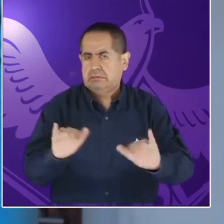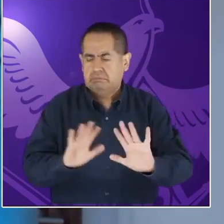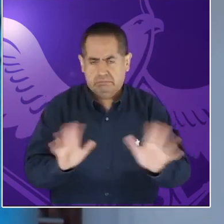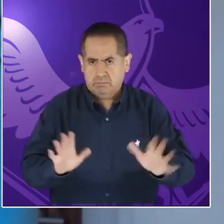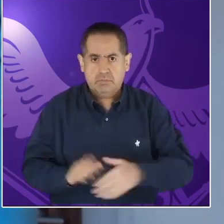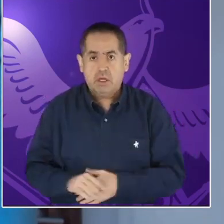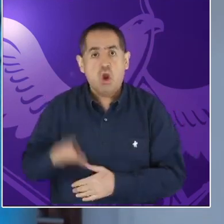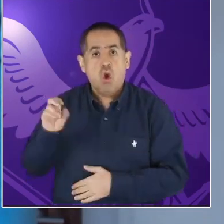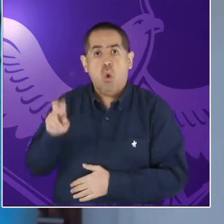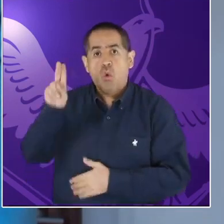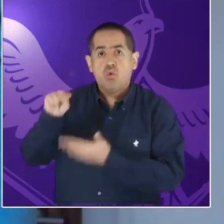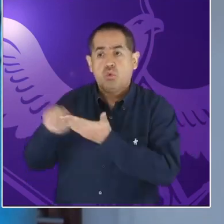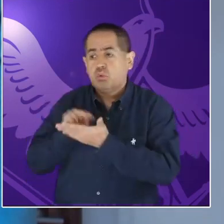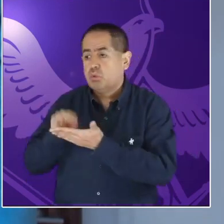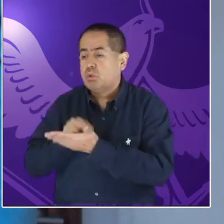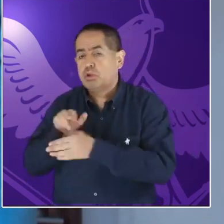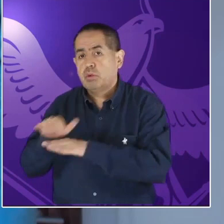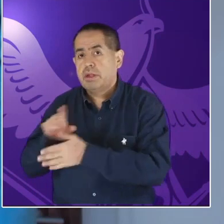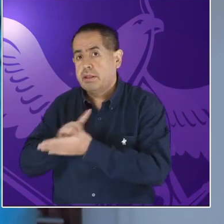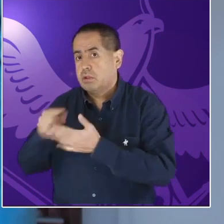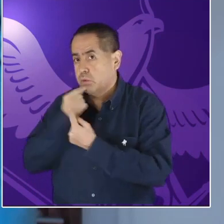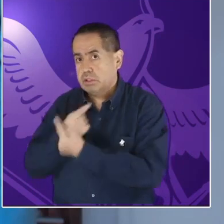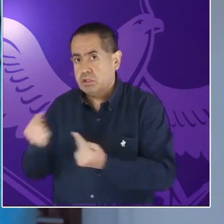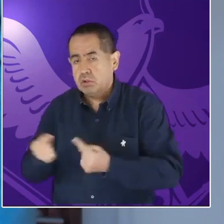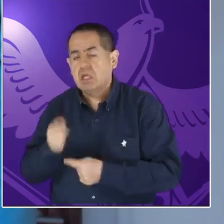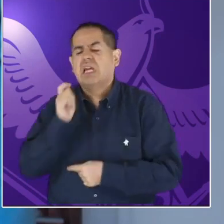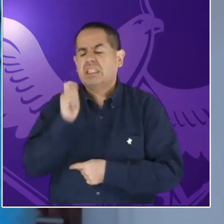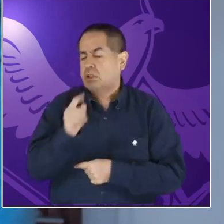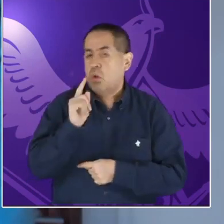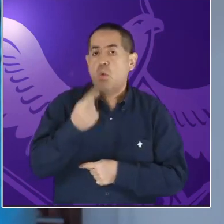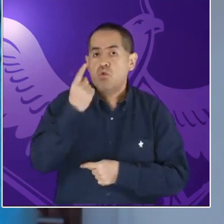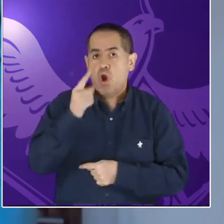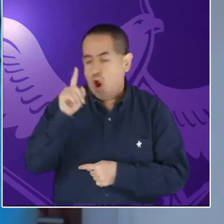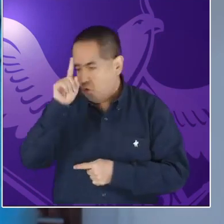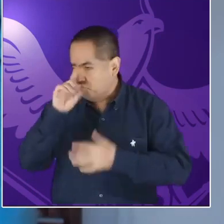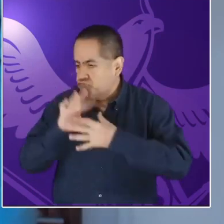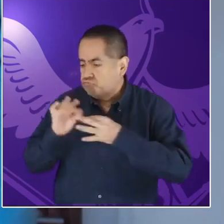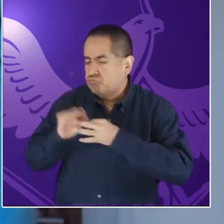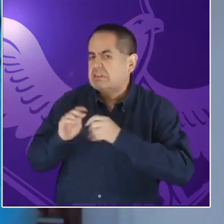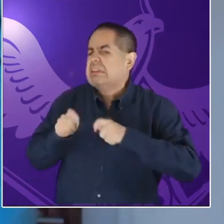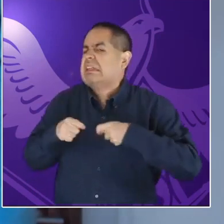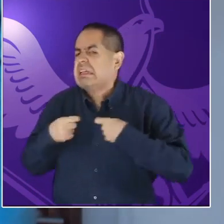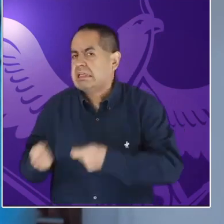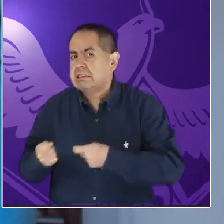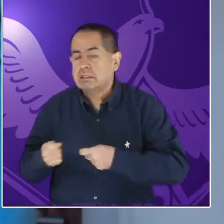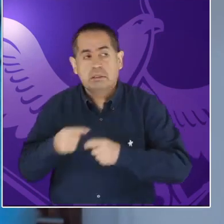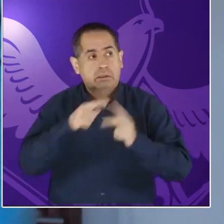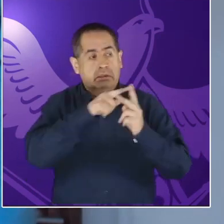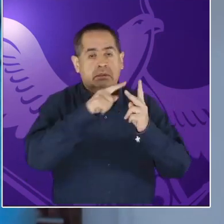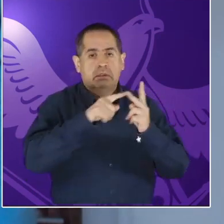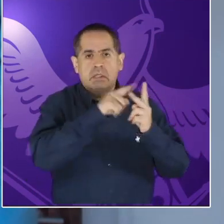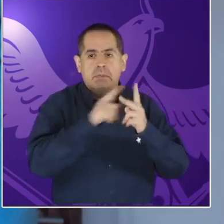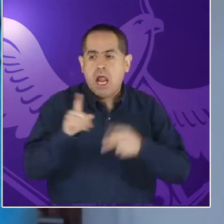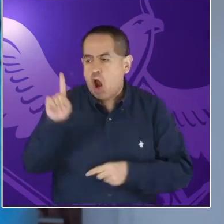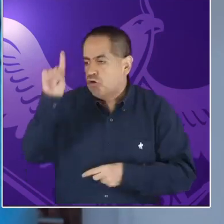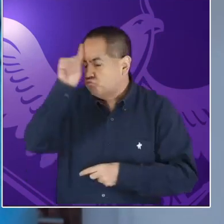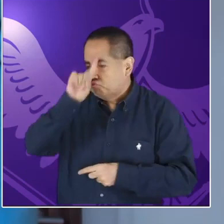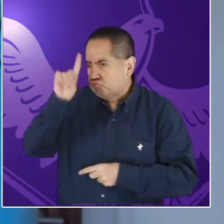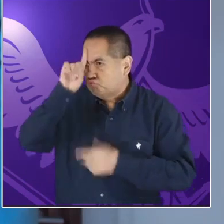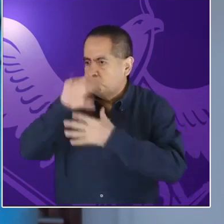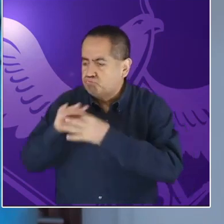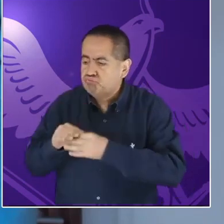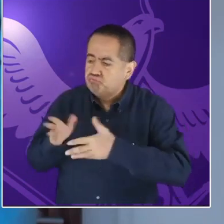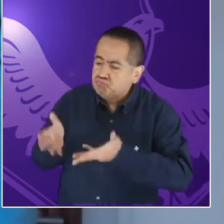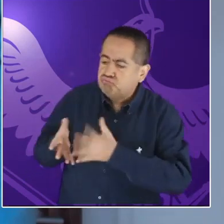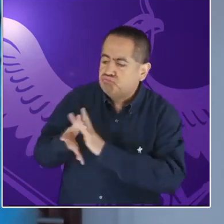o la niña. La Convención solo reconoce como legítimas las funciones parentales de guía, ¿no?,